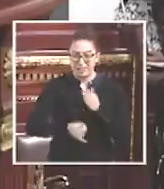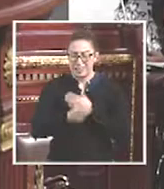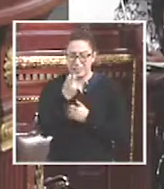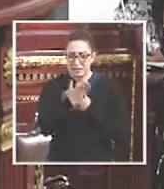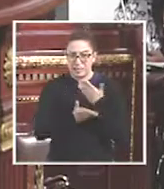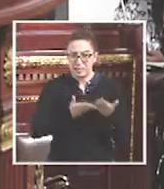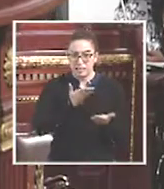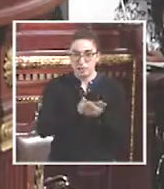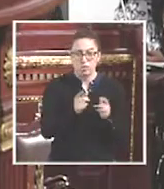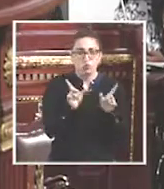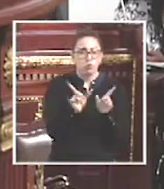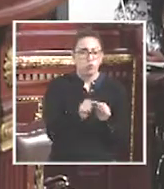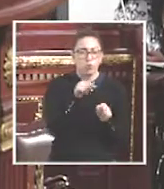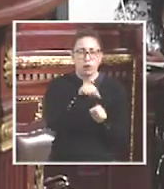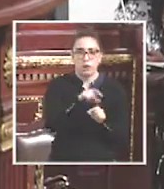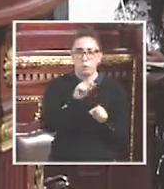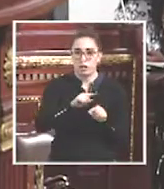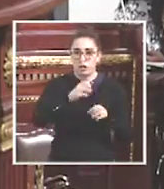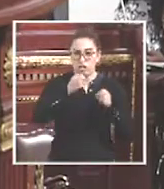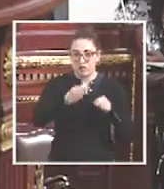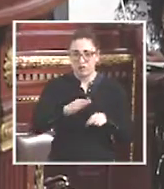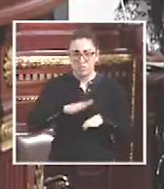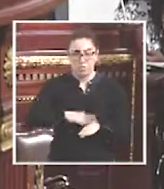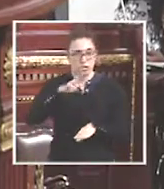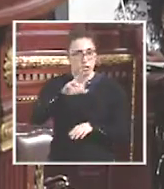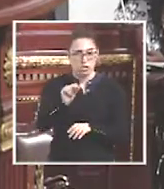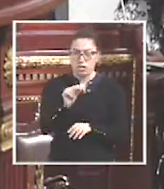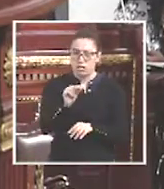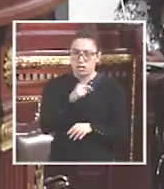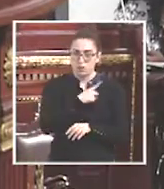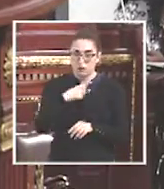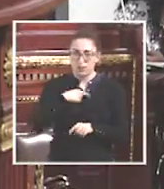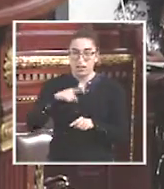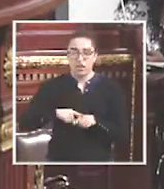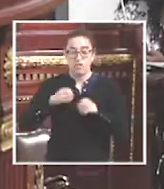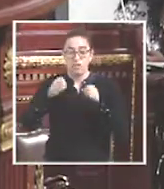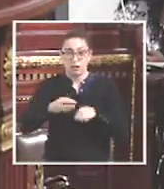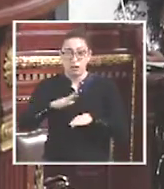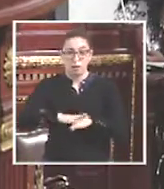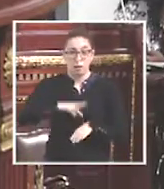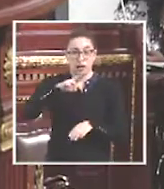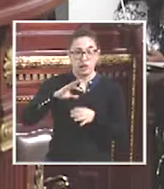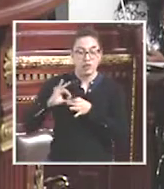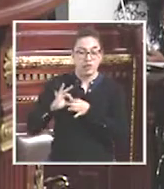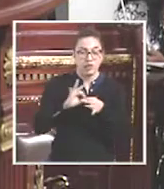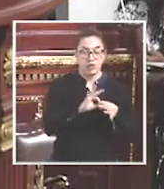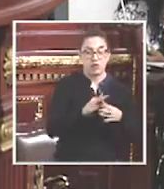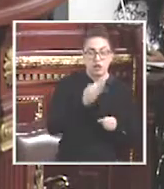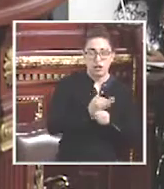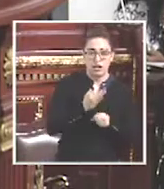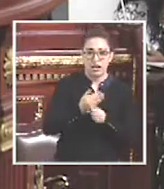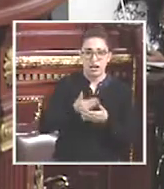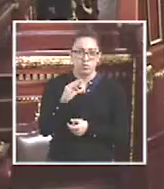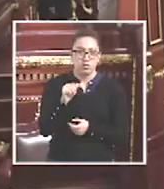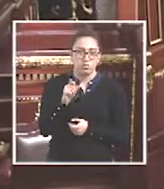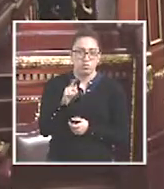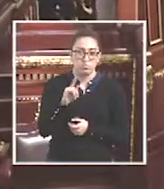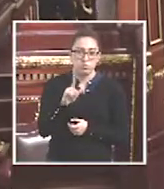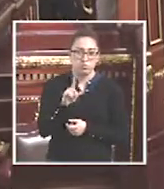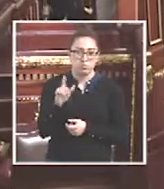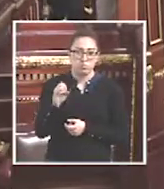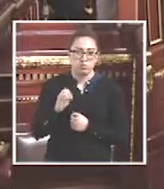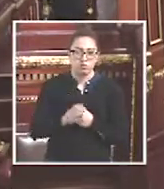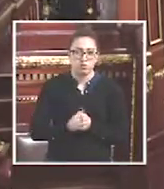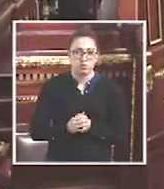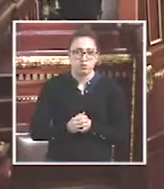no solo a este oficial mayor, sino al oficial mayor que entró con nosotros en septiembre del año pasado.